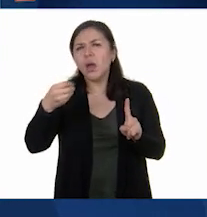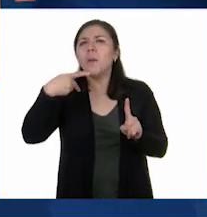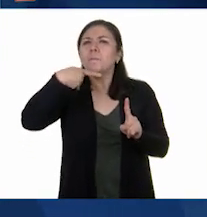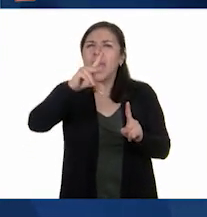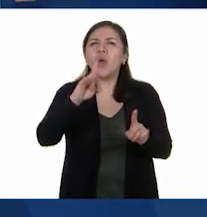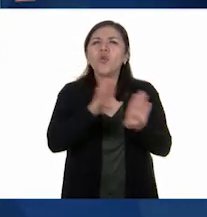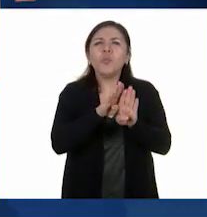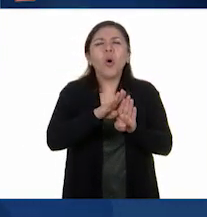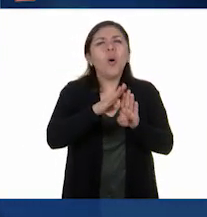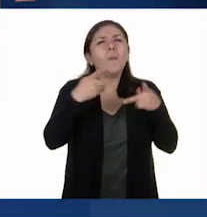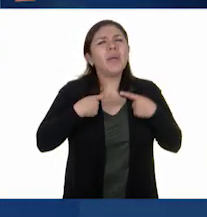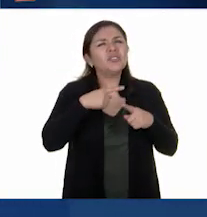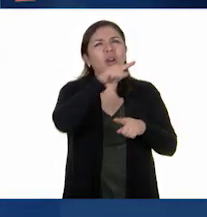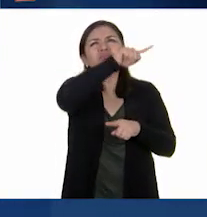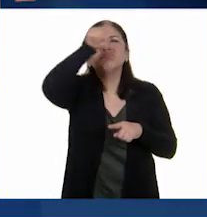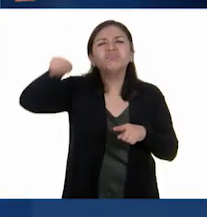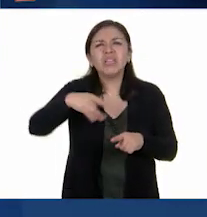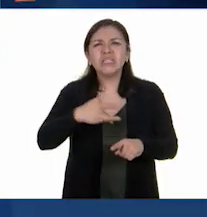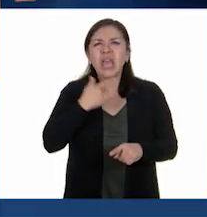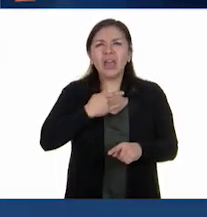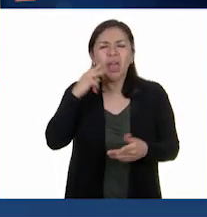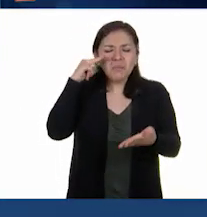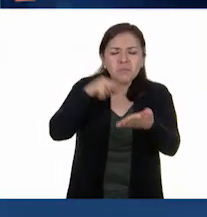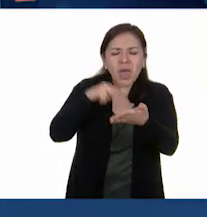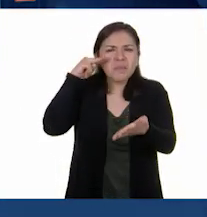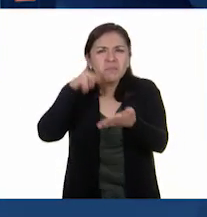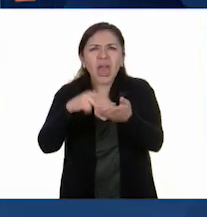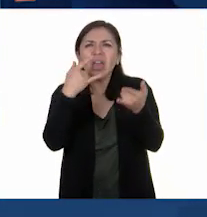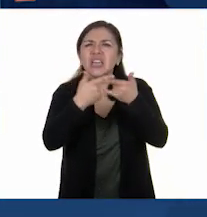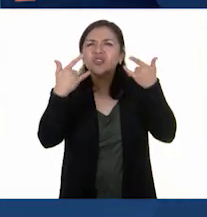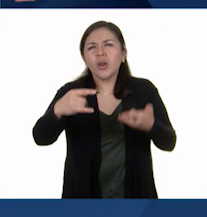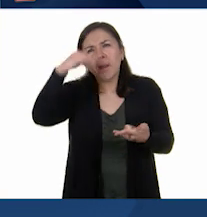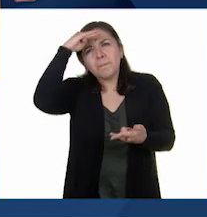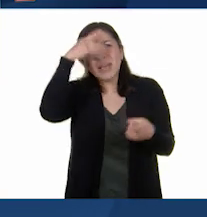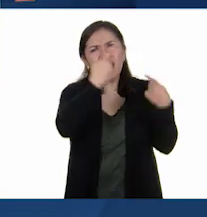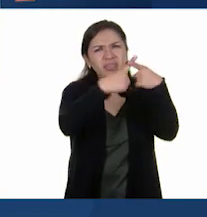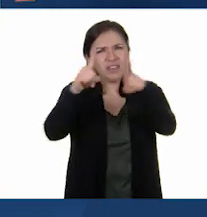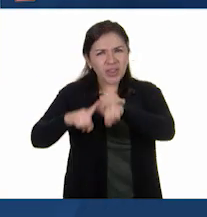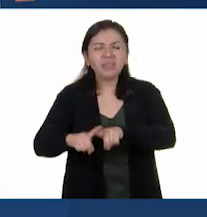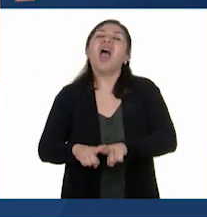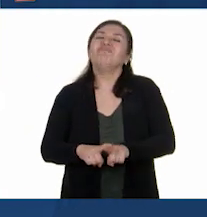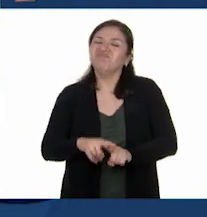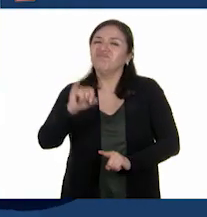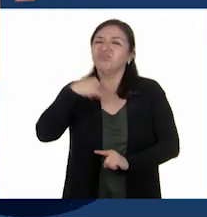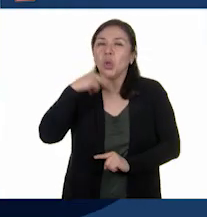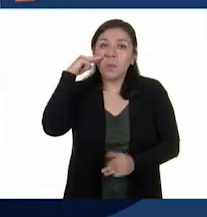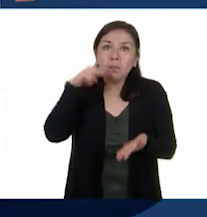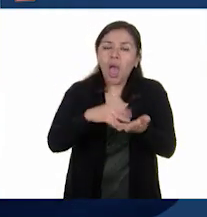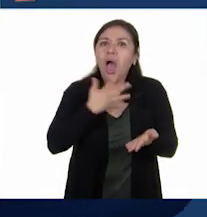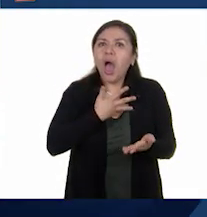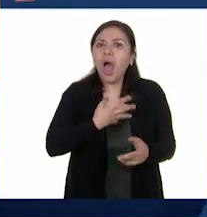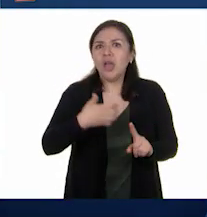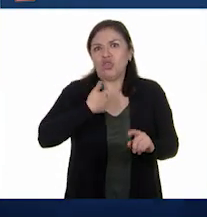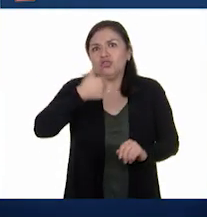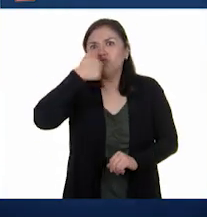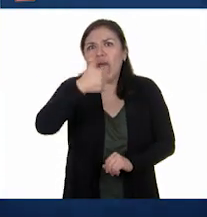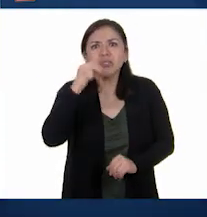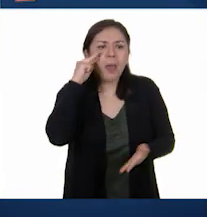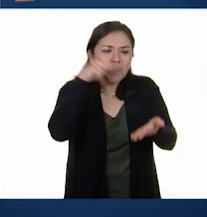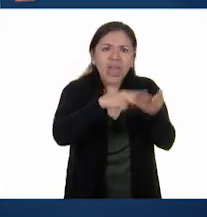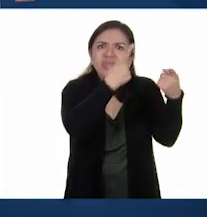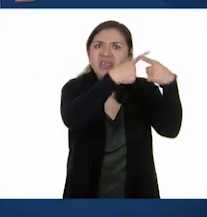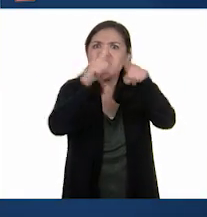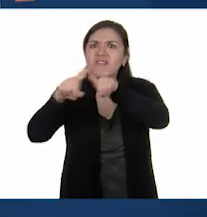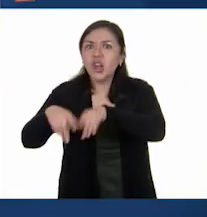hecho? Pues luego de leer 6 relatos históricos distintos sobre mi Panchito, esta respuesta está